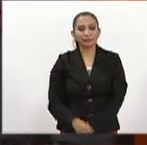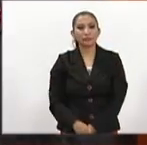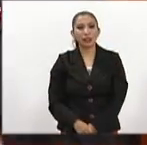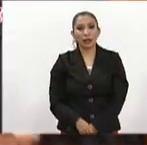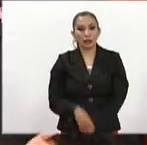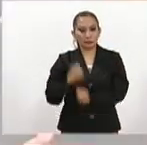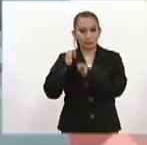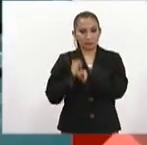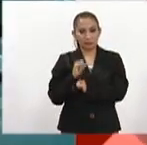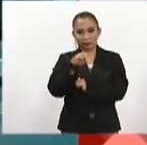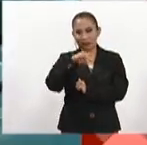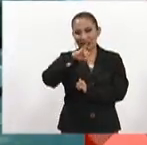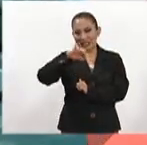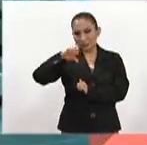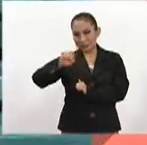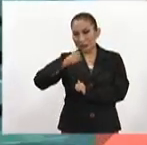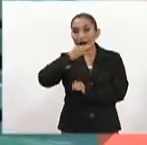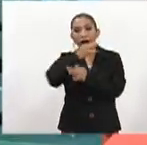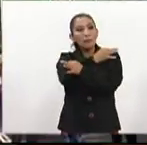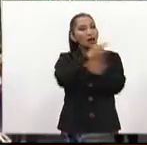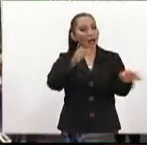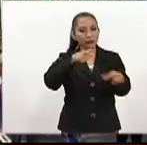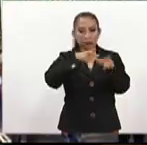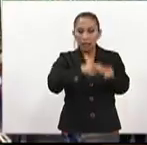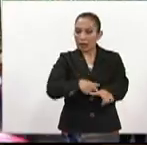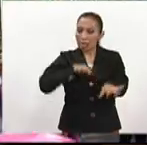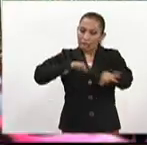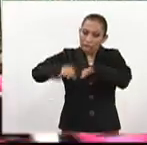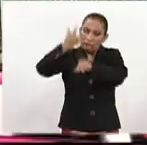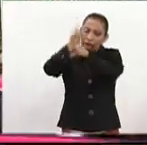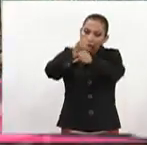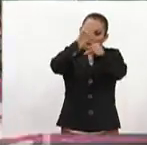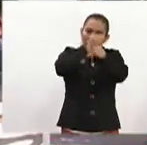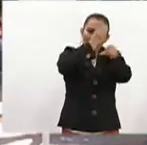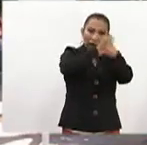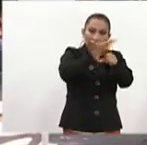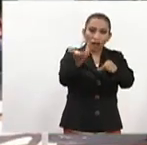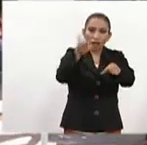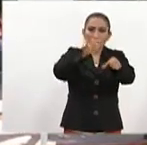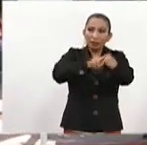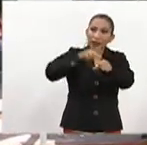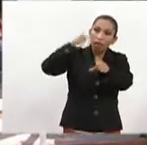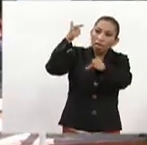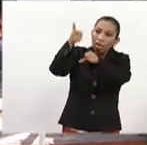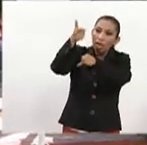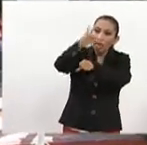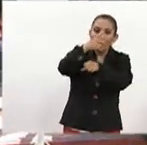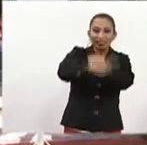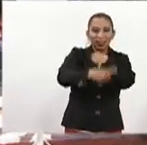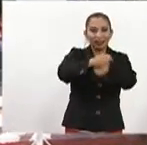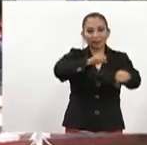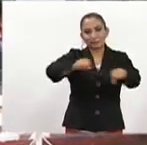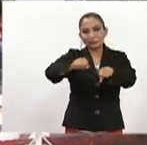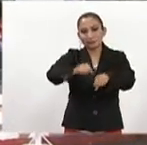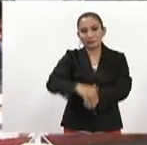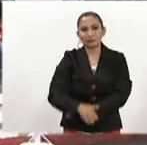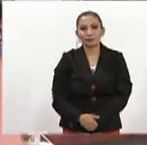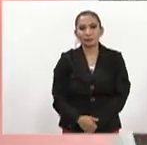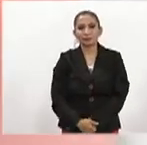El director del IMSS, Miquel Arriola, informó que siguen los trabajos de rehabilitación de las unidades médicas afectadas por los